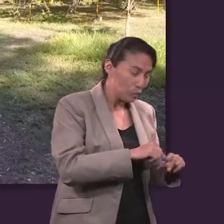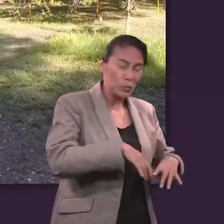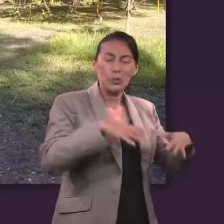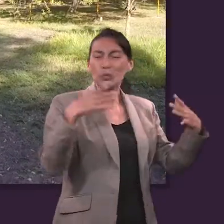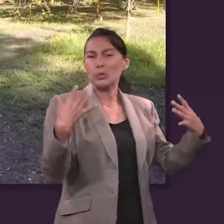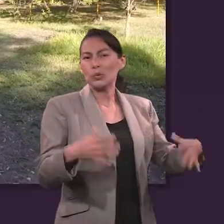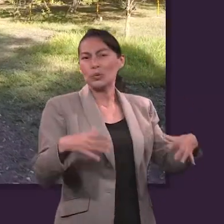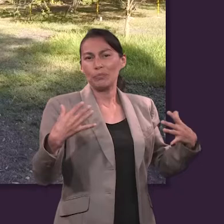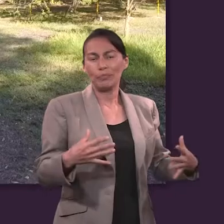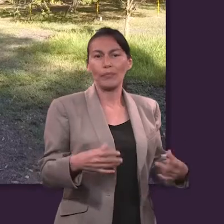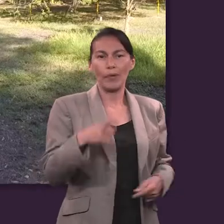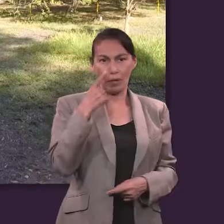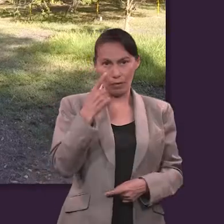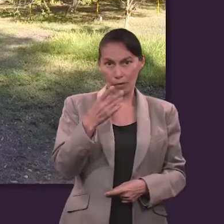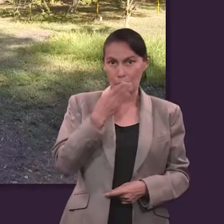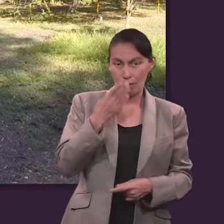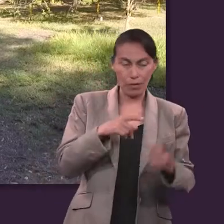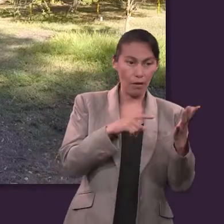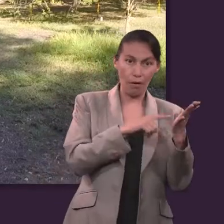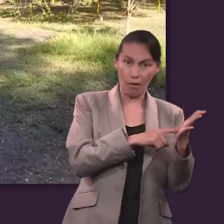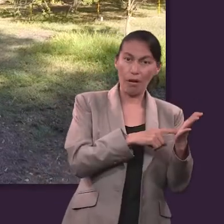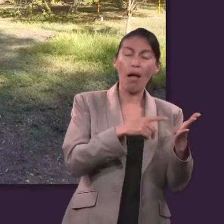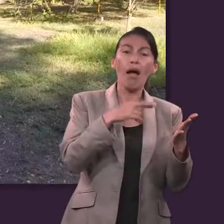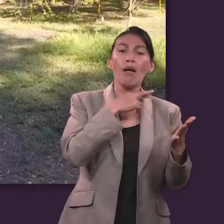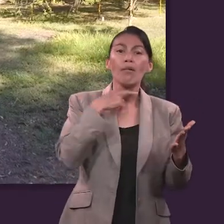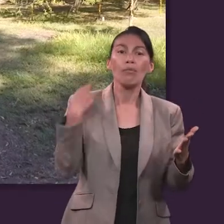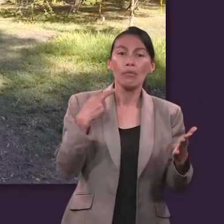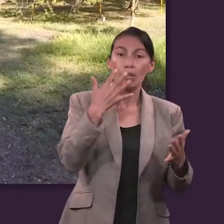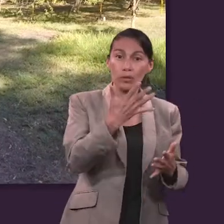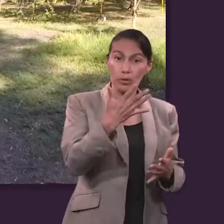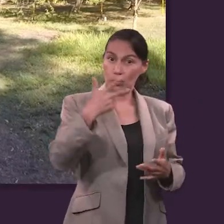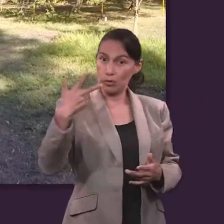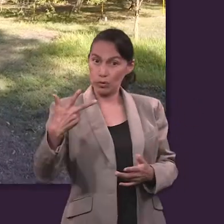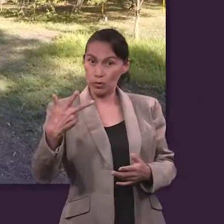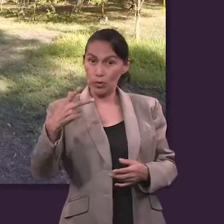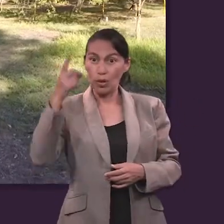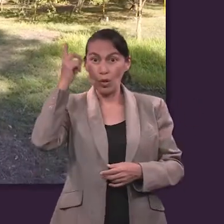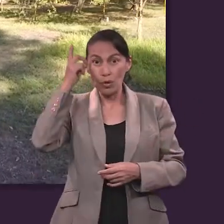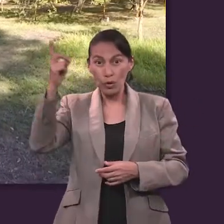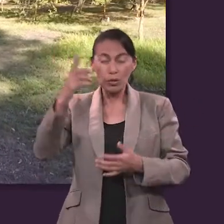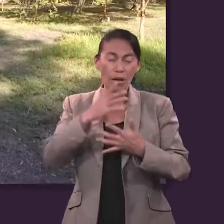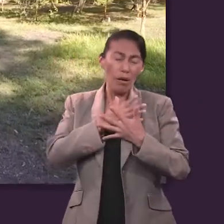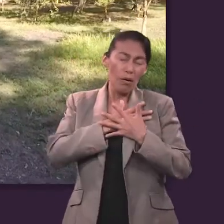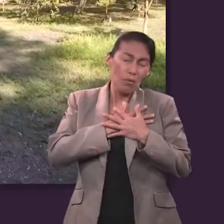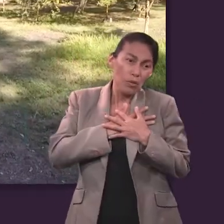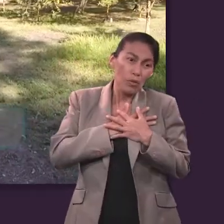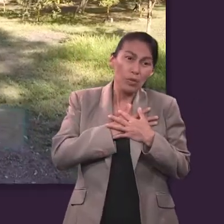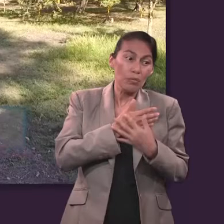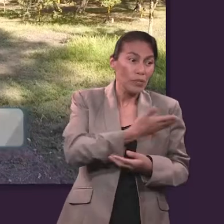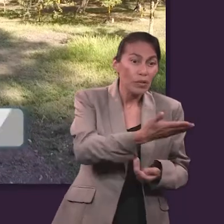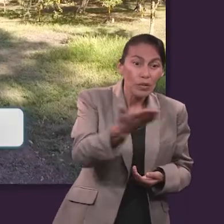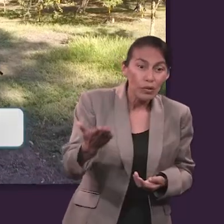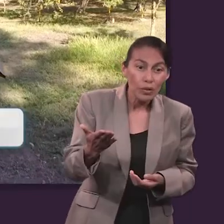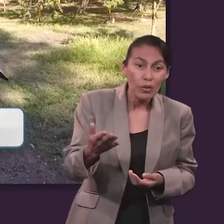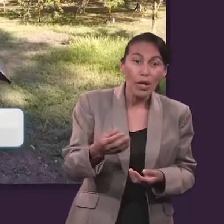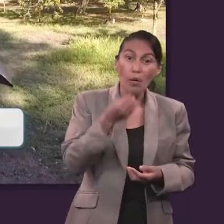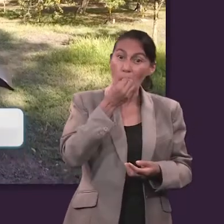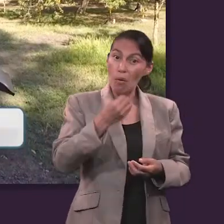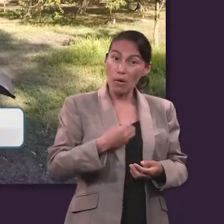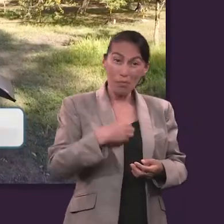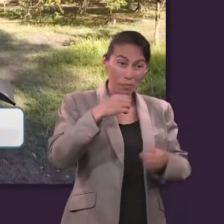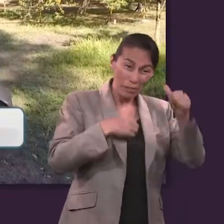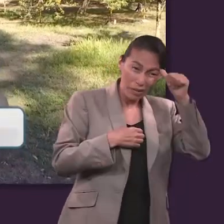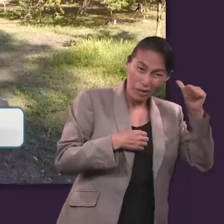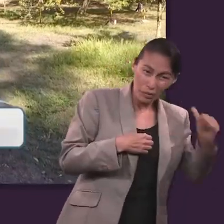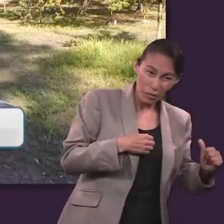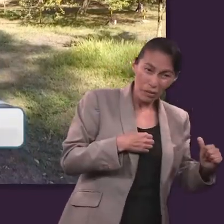Dios, en la cruz, hizo lo inimaginable. Romanos 5:8, porque Dios muestra su